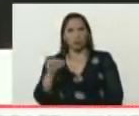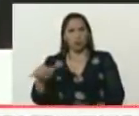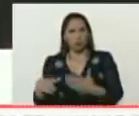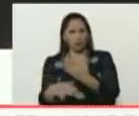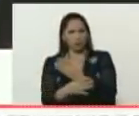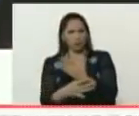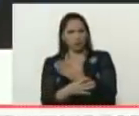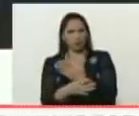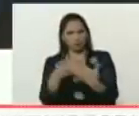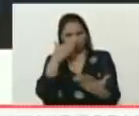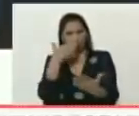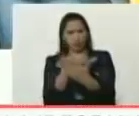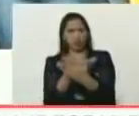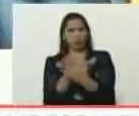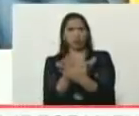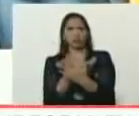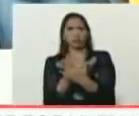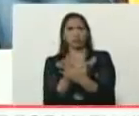vas a poner al frente?